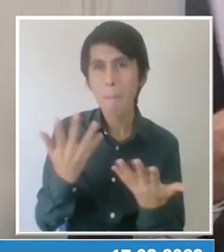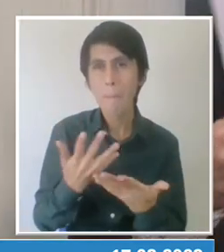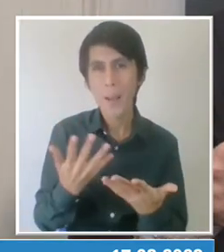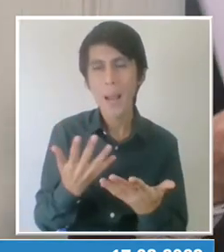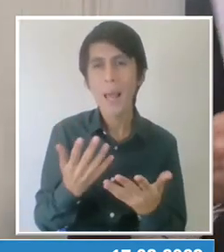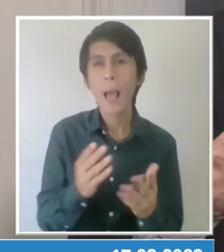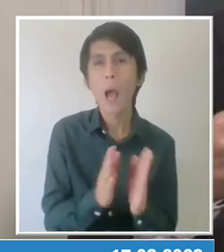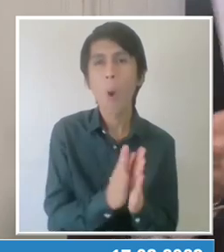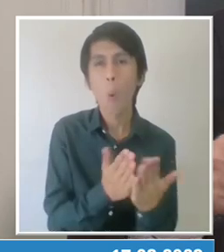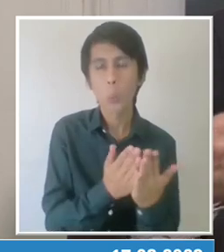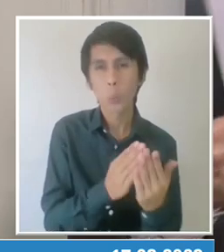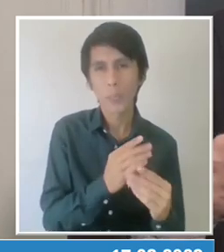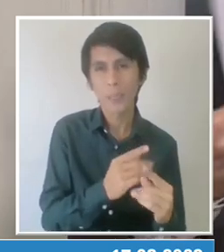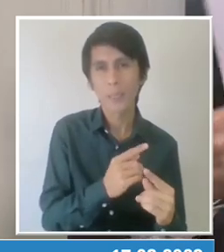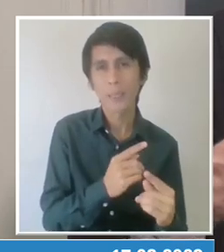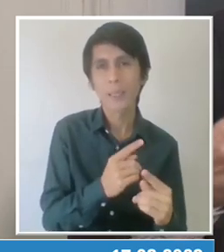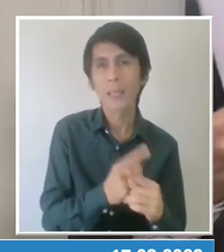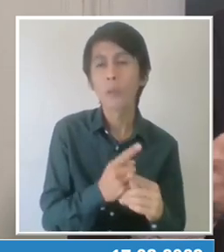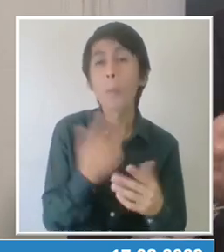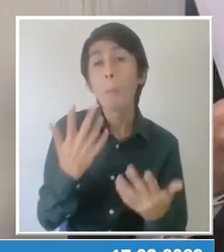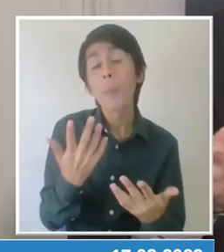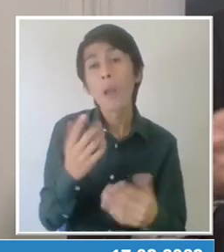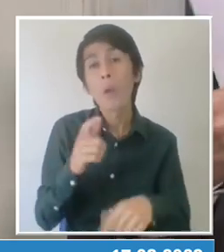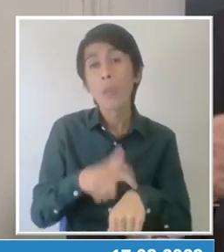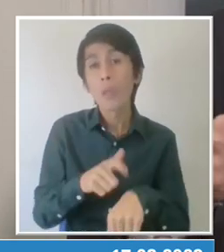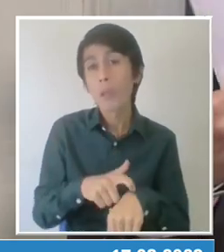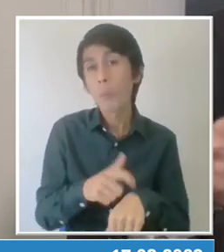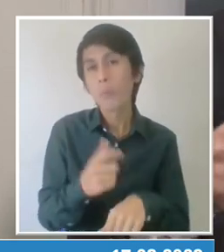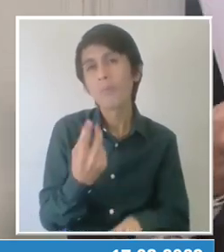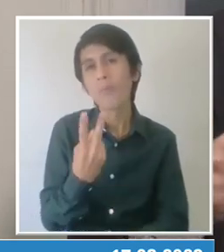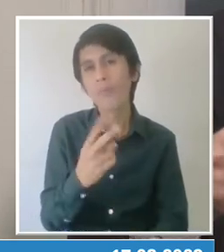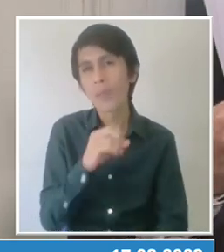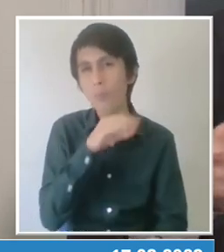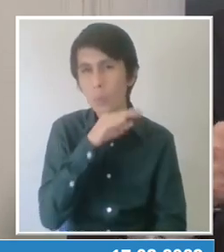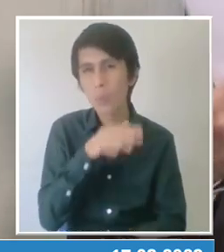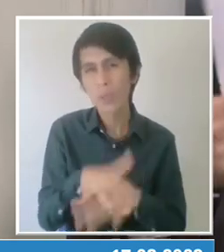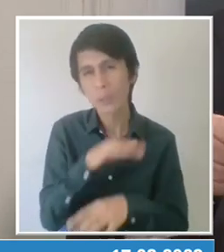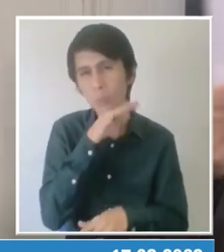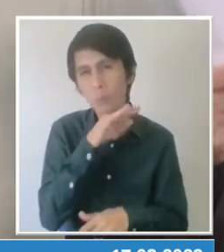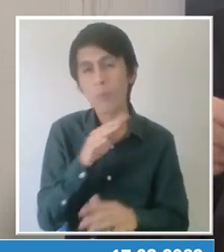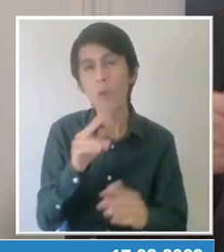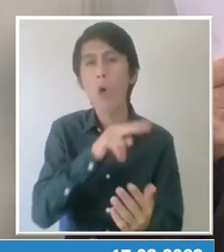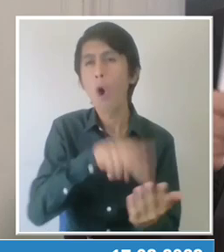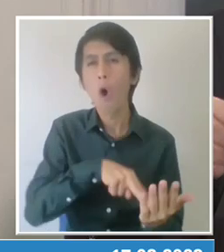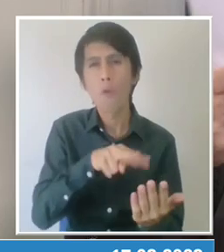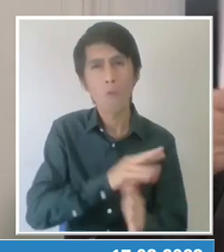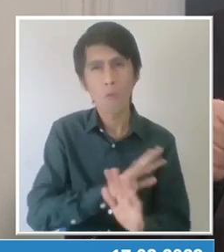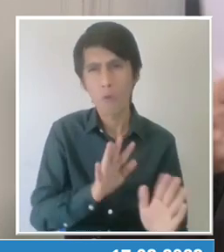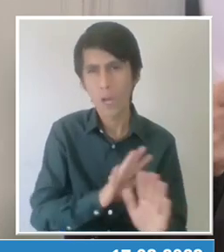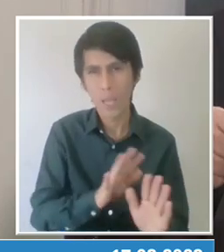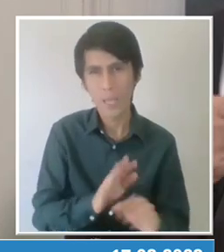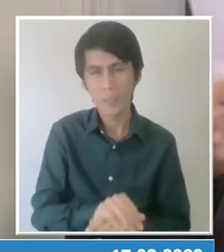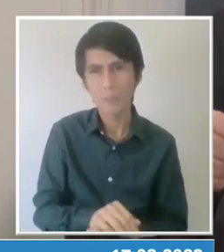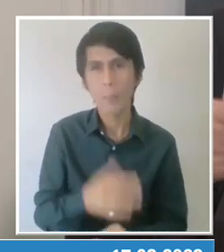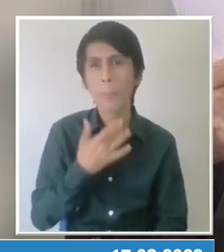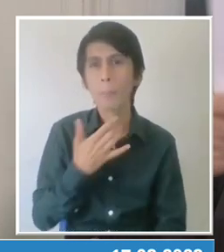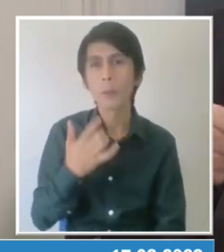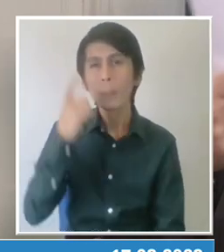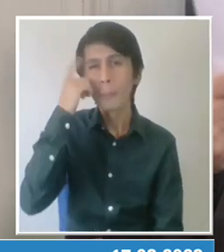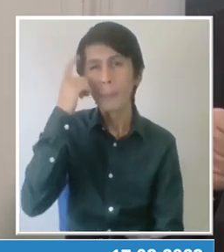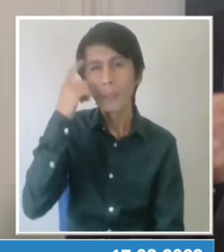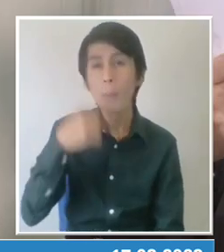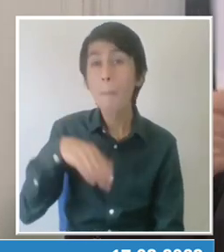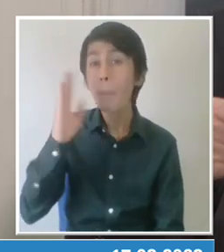nada más que 15 a 20 minutos, no lo voy a leer porque me parece que lo más interesante de esta